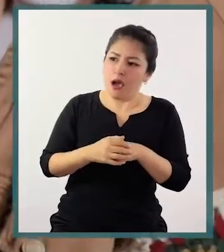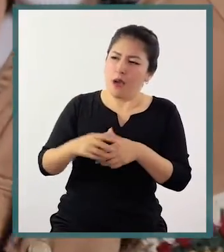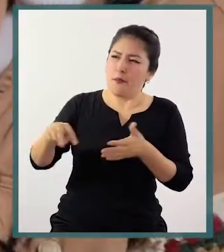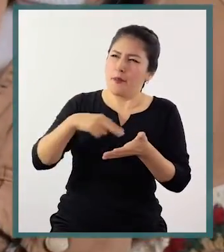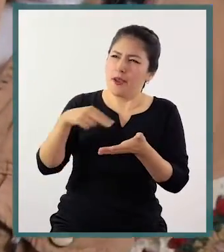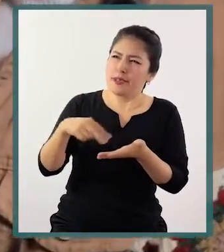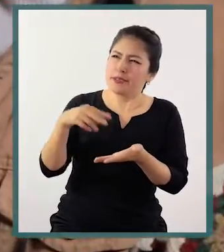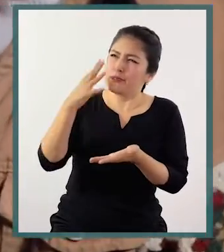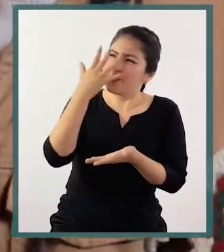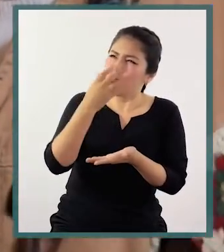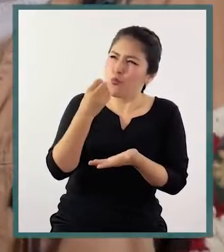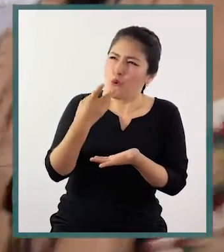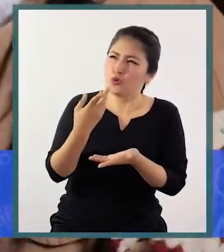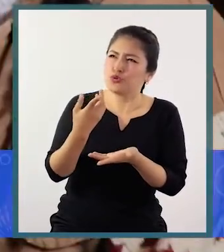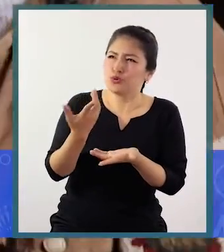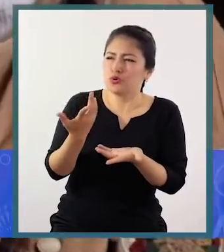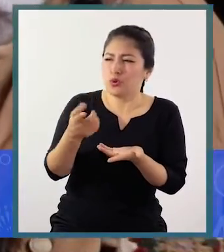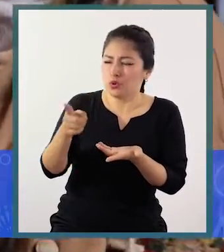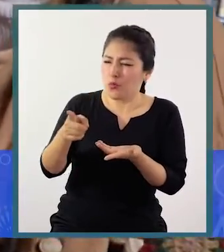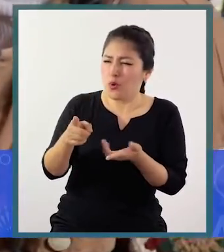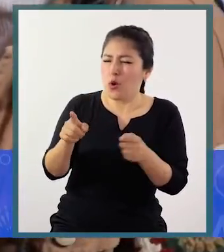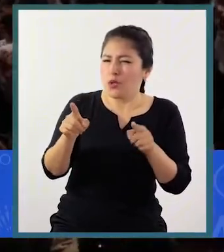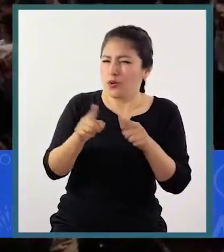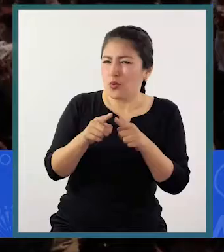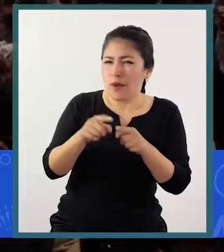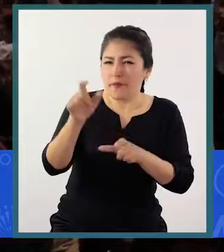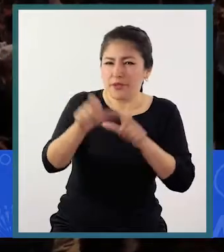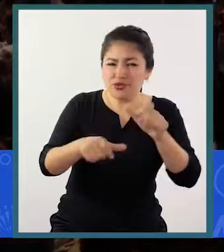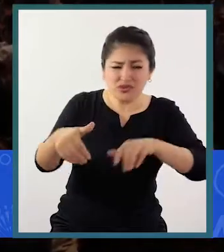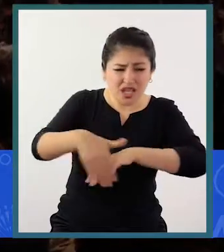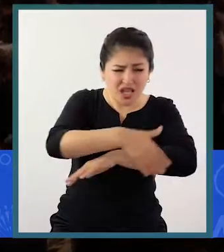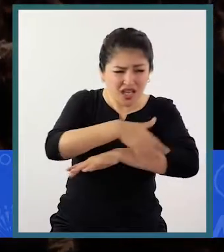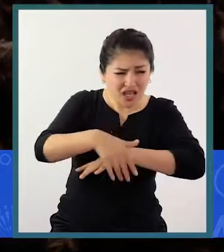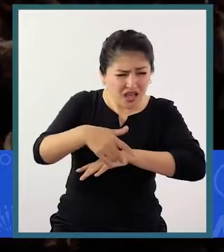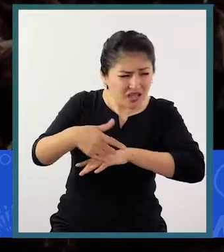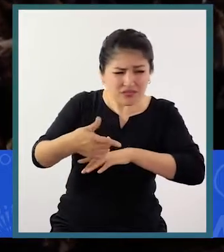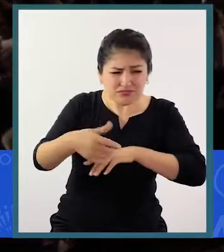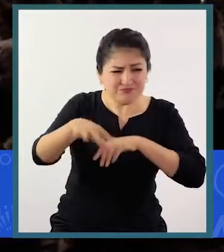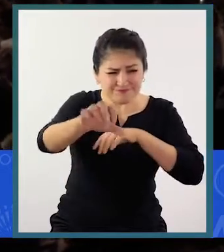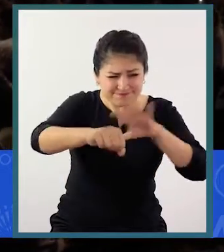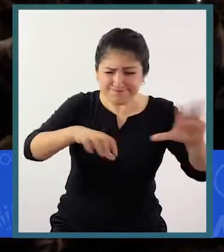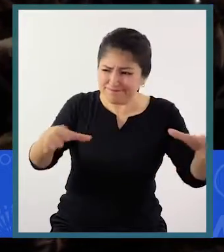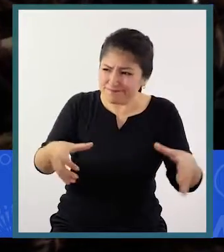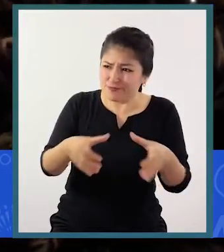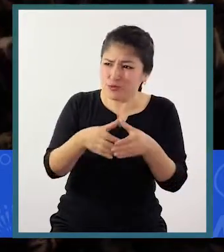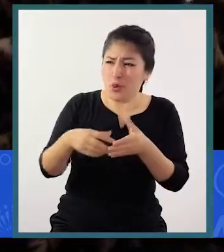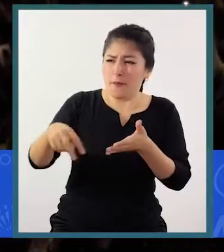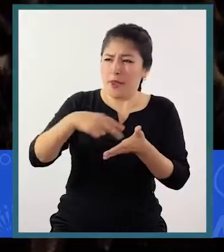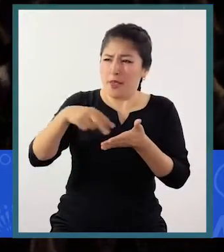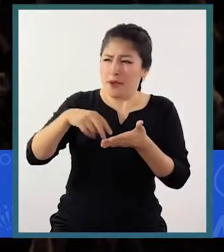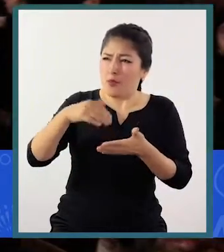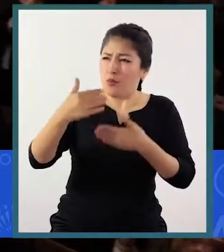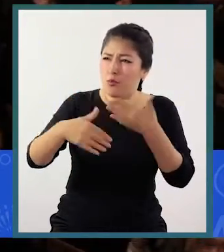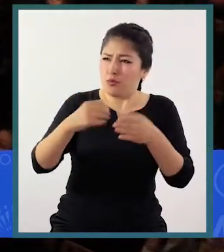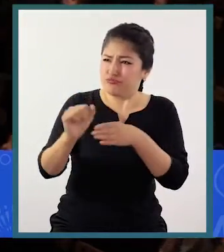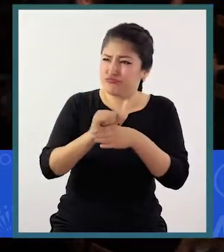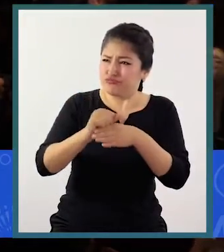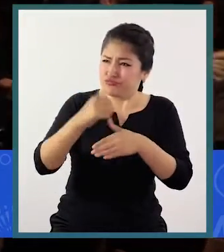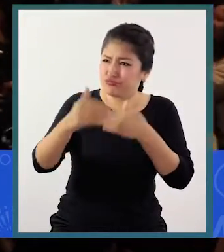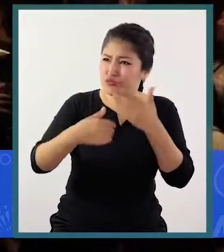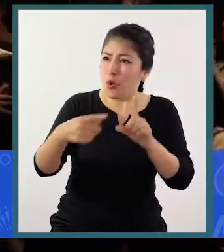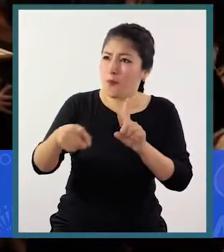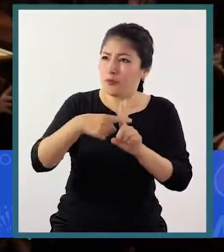del ballet, ¿no? Que hayan unido, como usted dice, con la gente de la calle y que todo eso haya cambiado para hacer algo